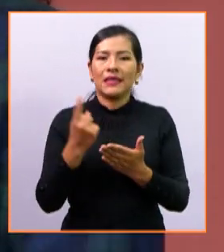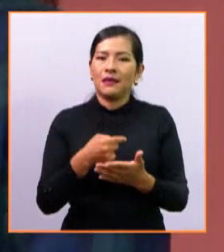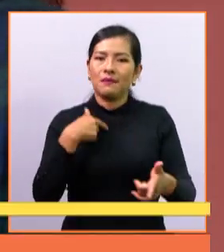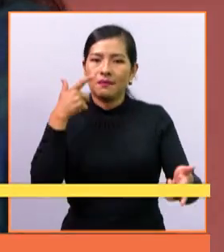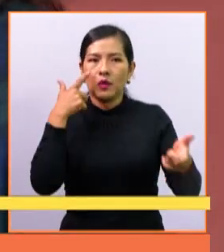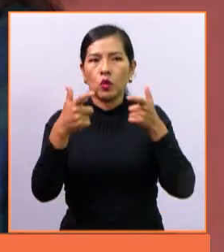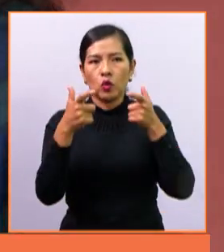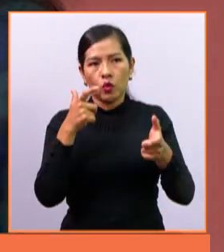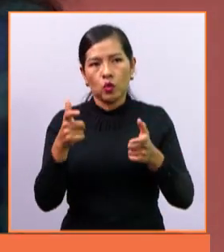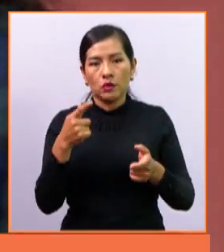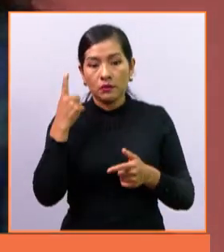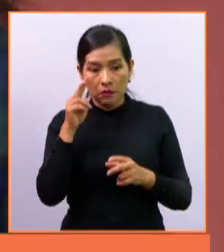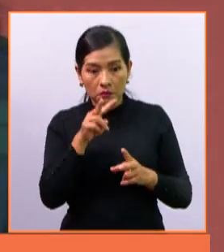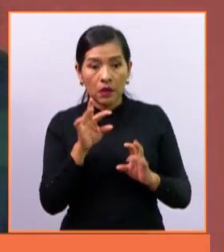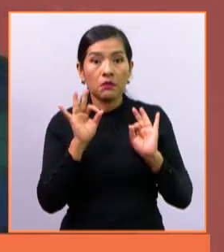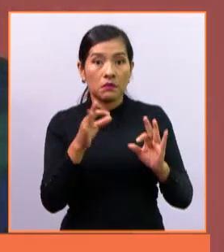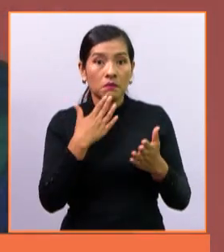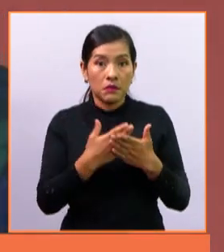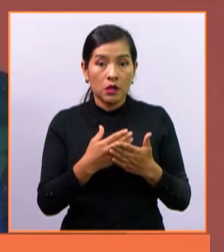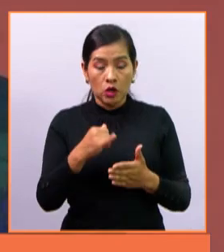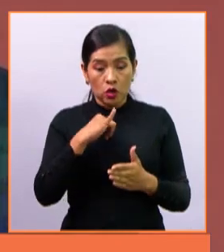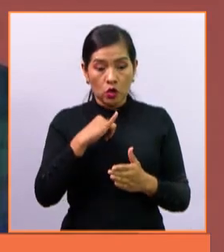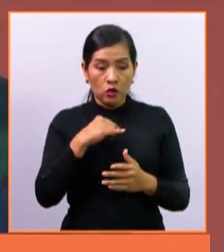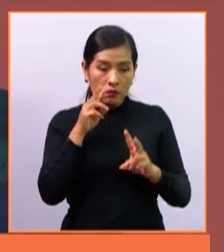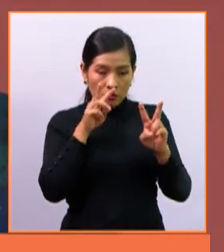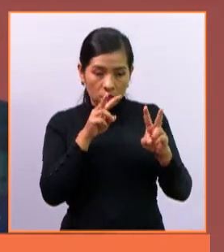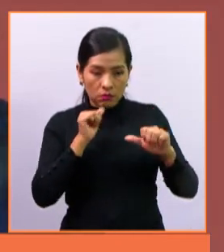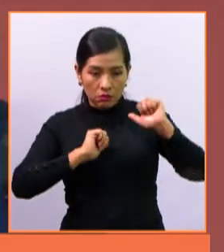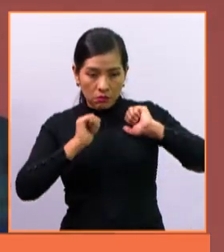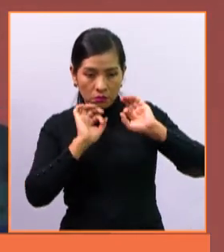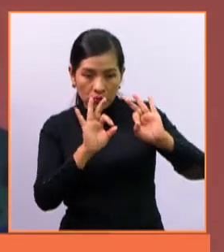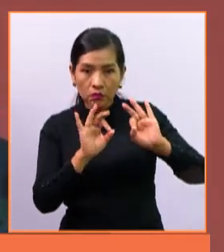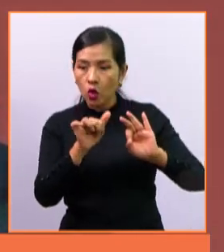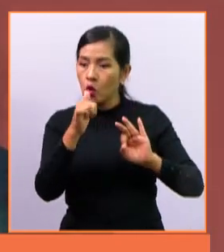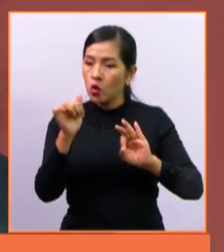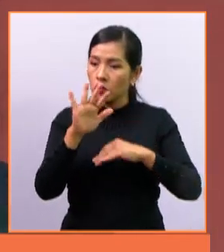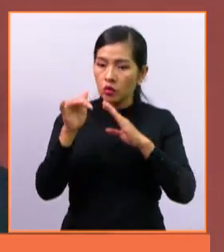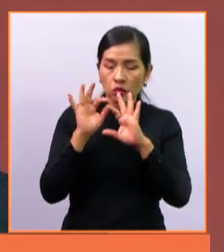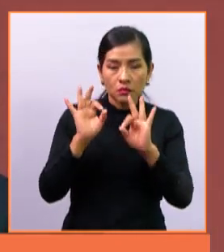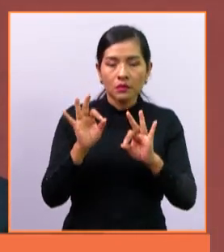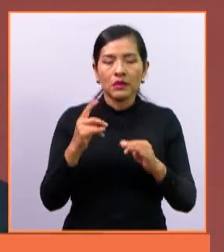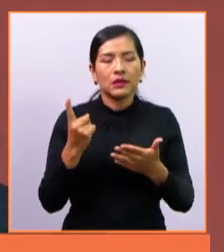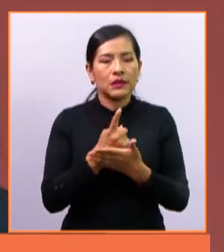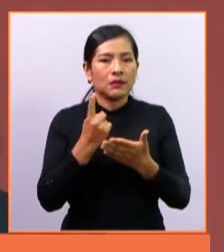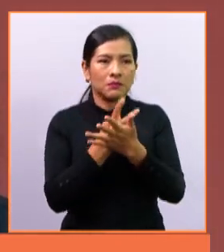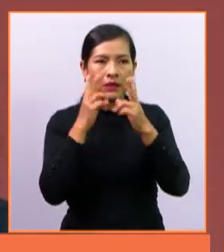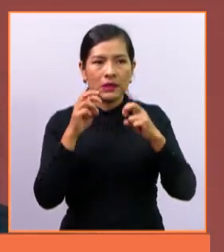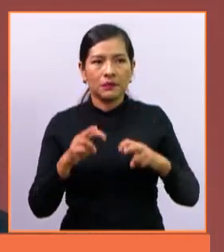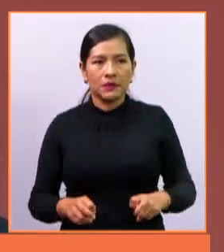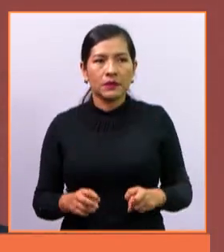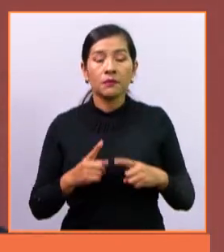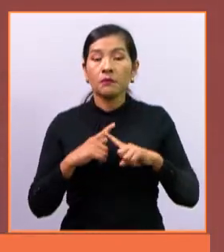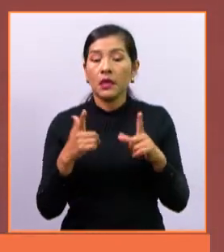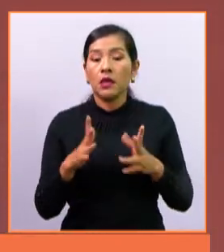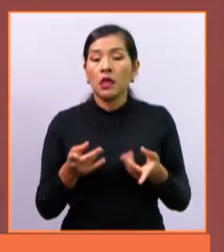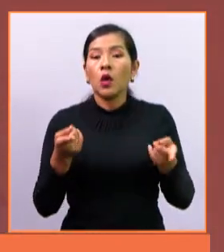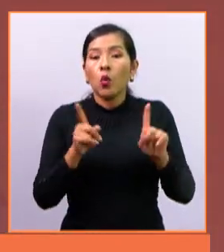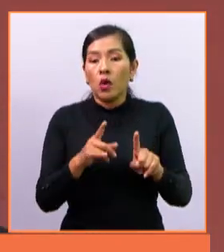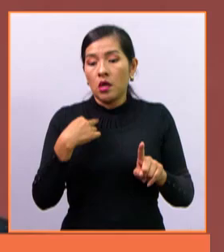Entonces para ver si yo estaba bien, si todos los otros. Pero cuando estamos